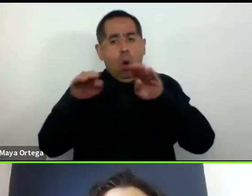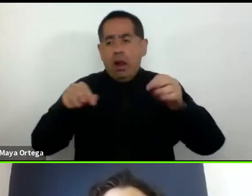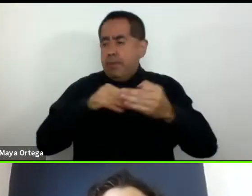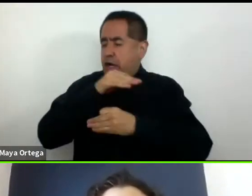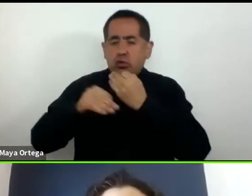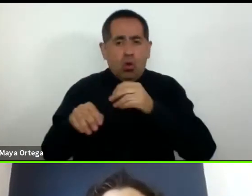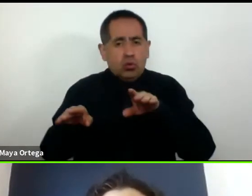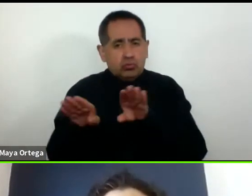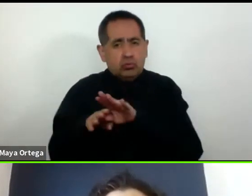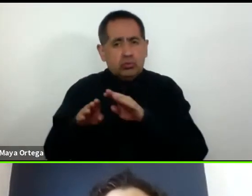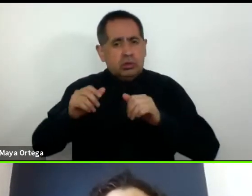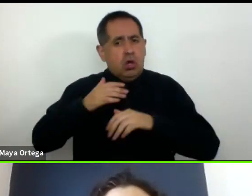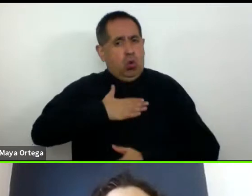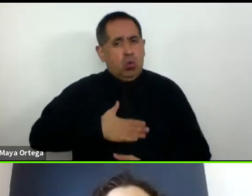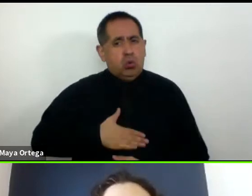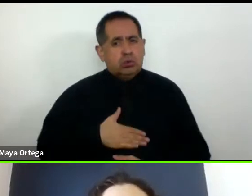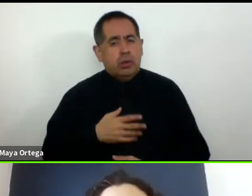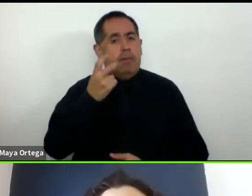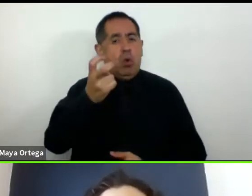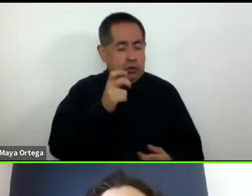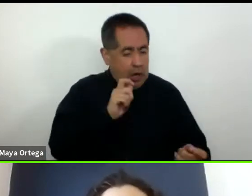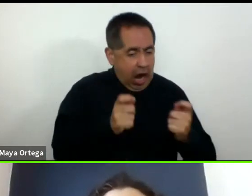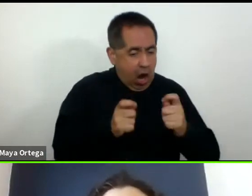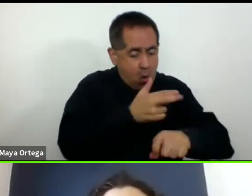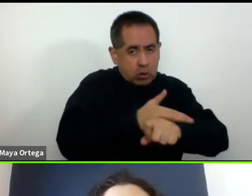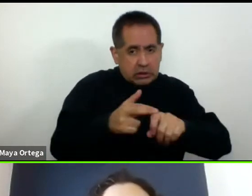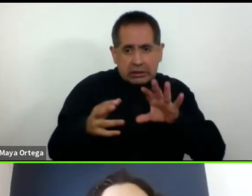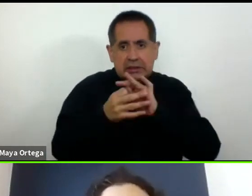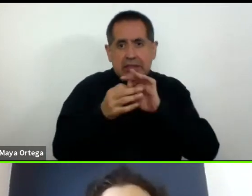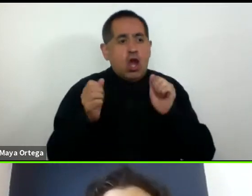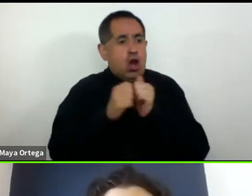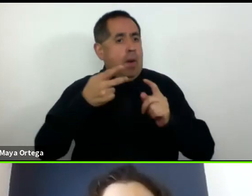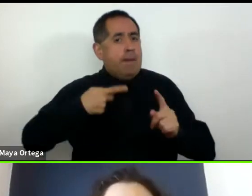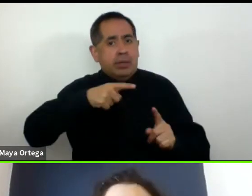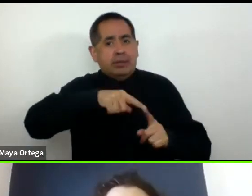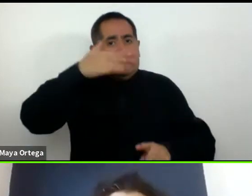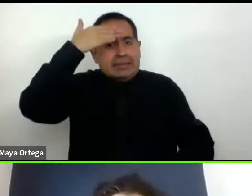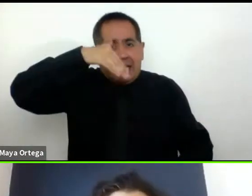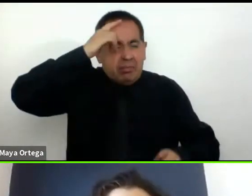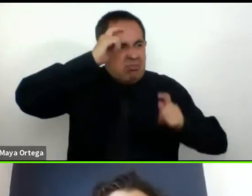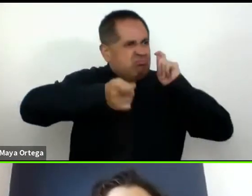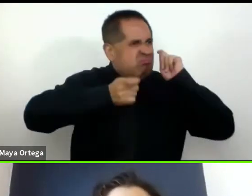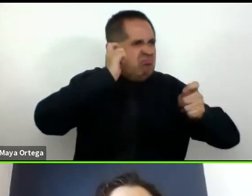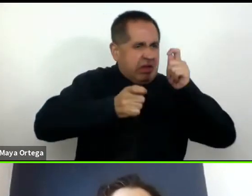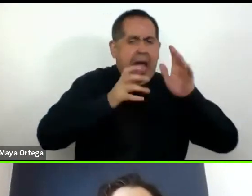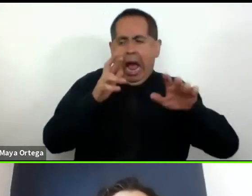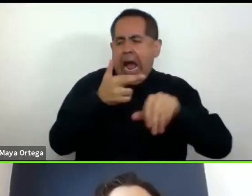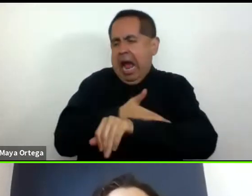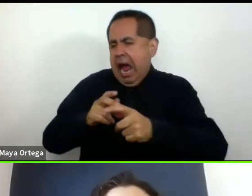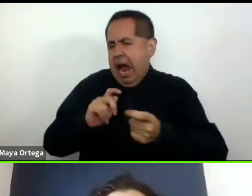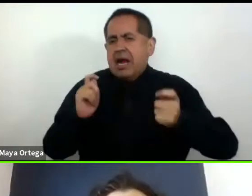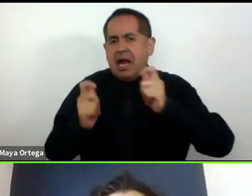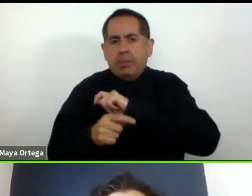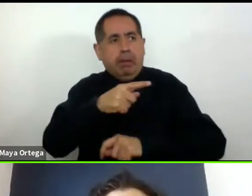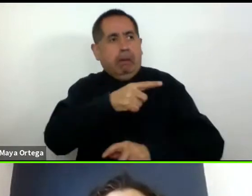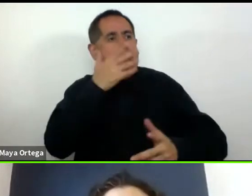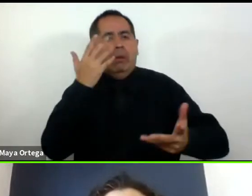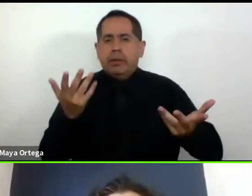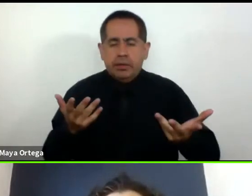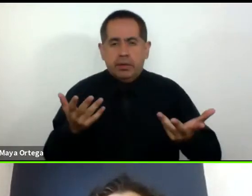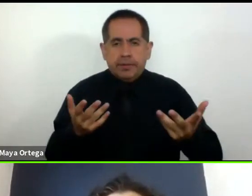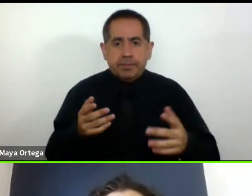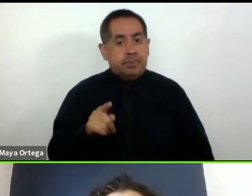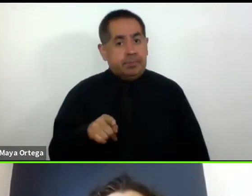importante que los ajustes de procedimiento se implementen por personas capacitadas para hacerlo, ¿no? El programa de facilitadores